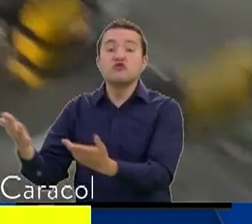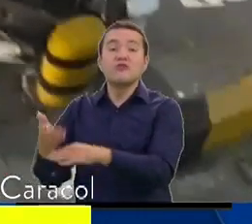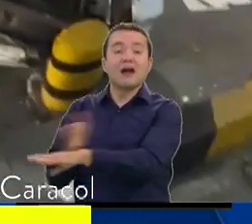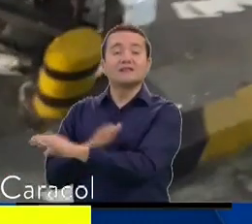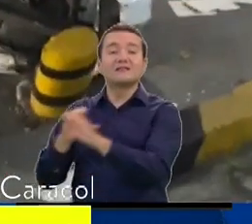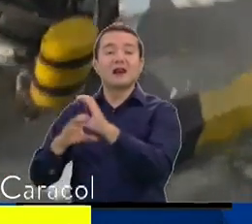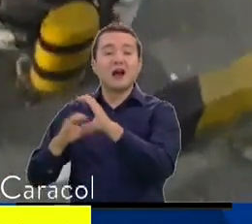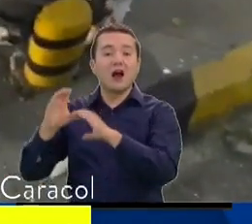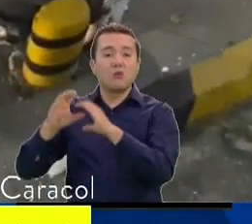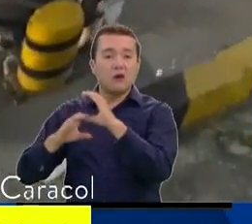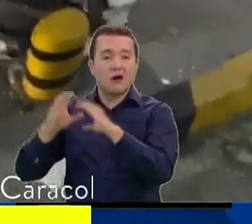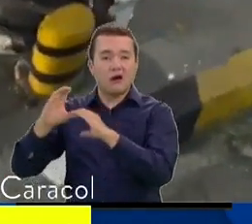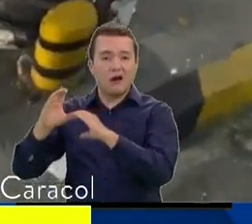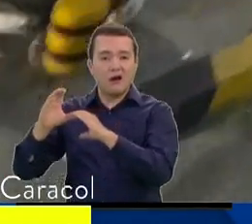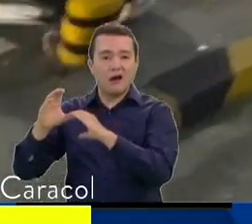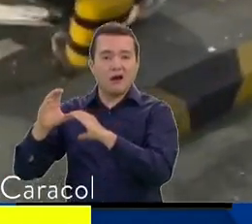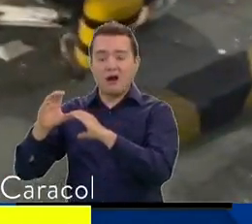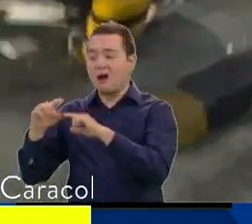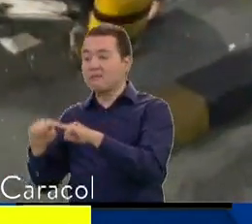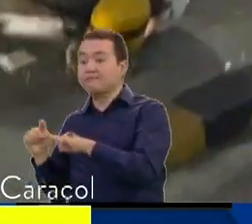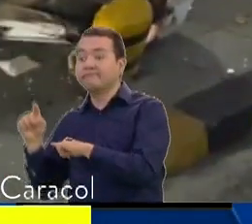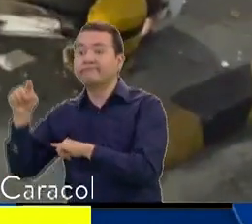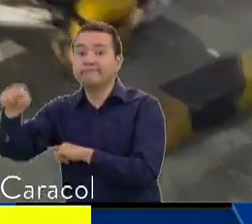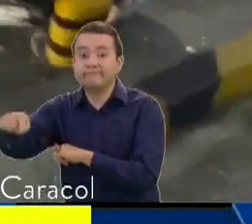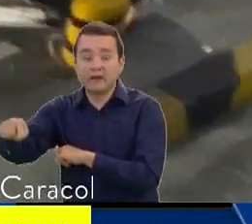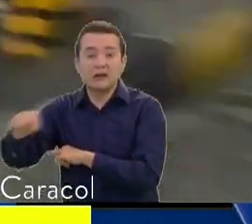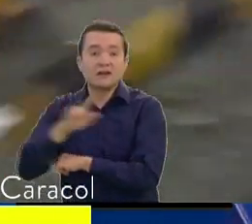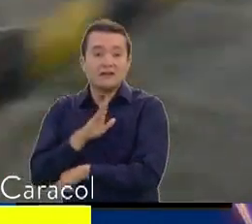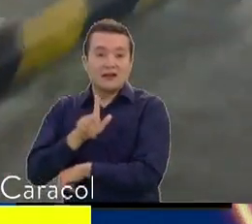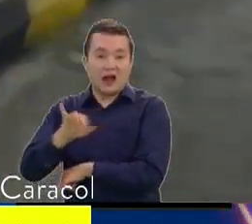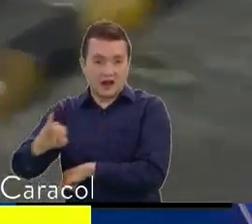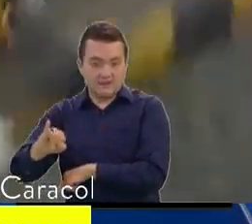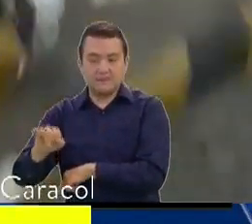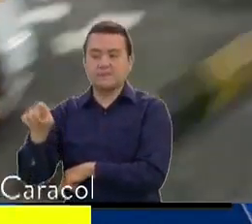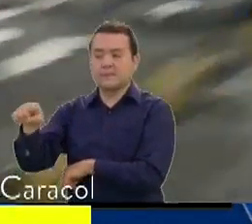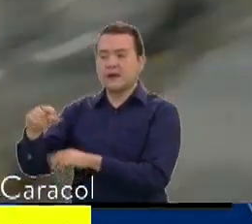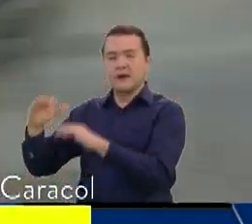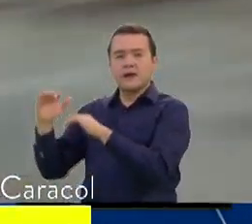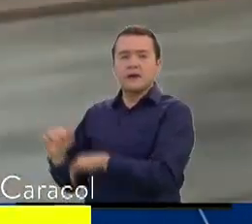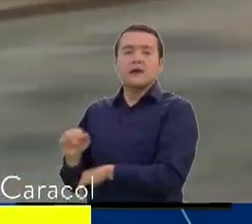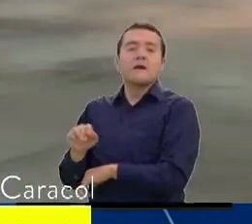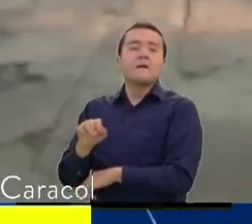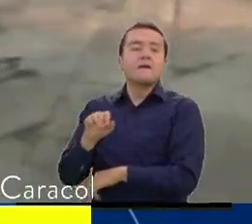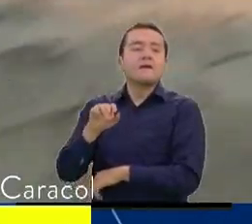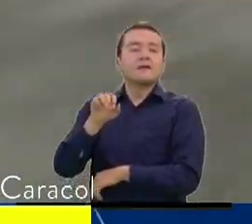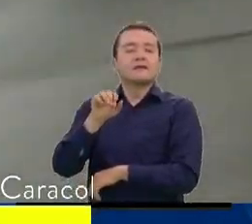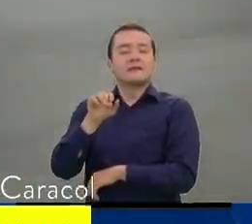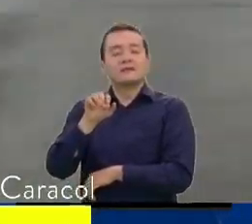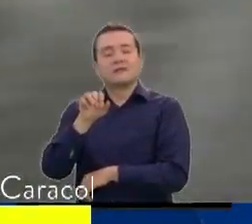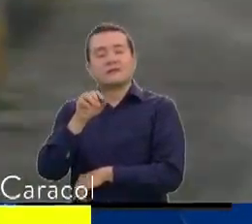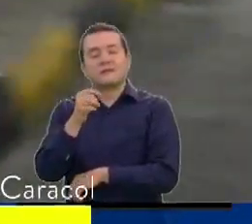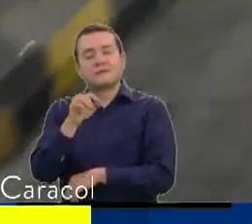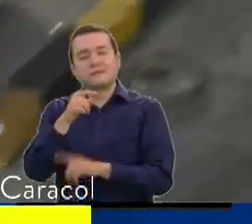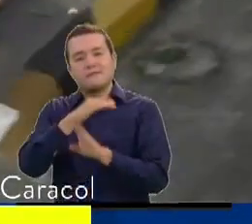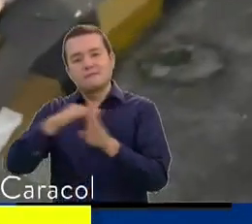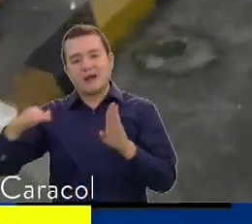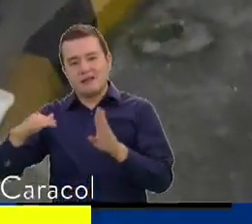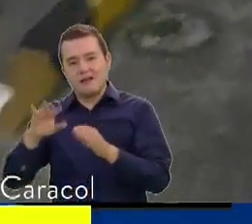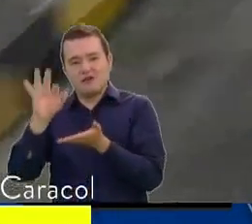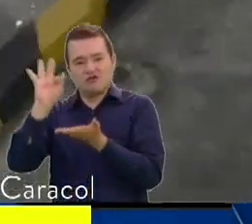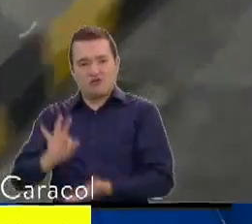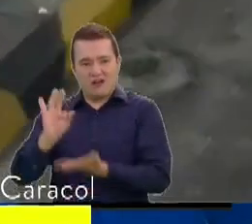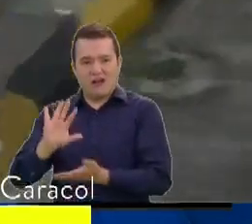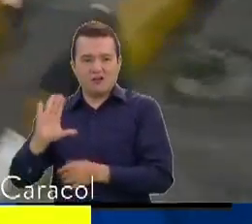con destino a Cali, transportaba media tonelada de marihuana tipo creepy, y lo que no se explican